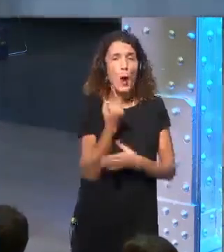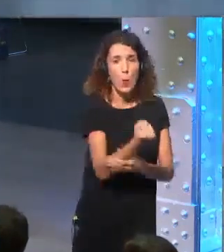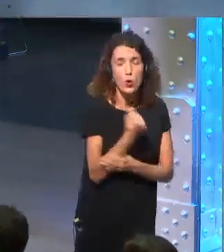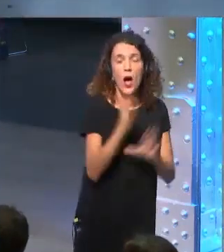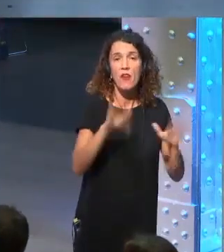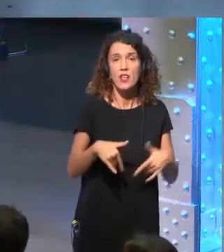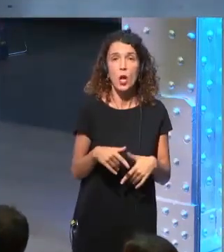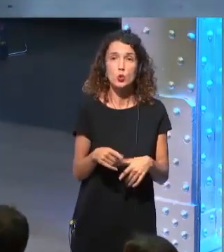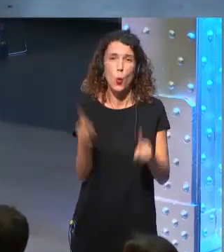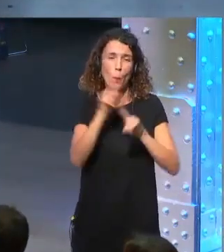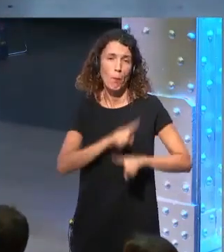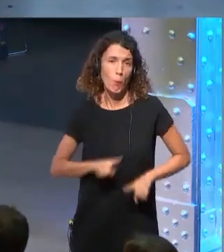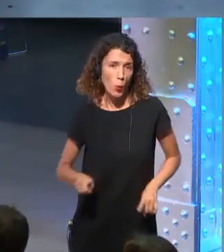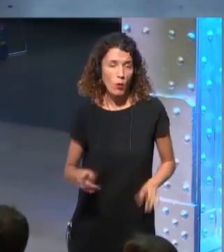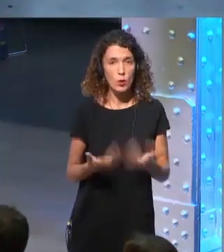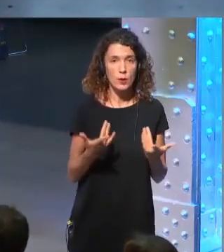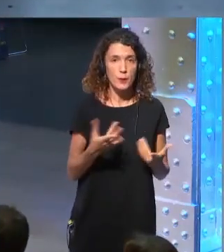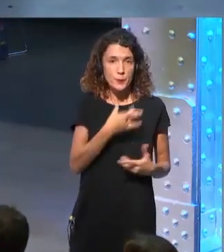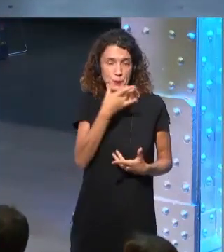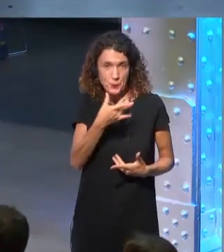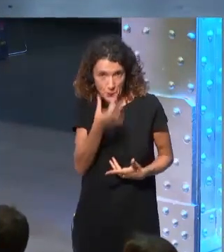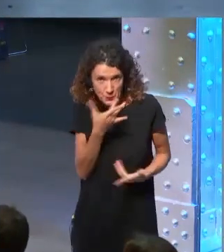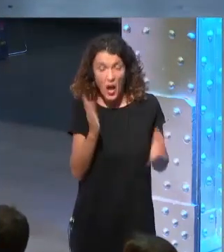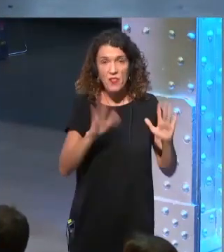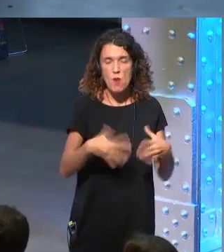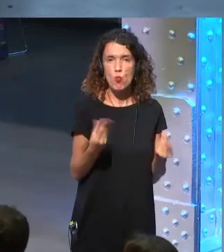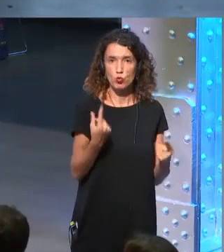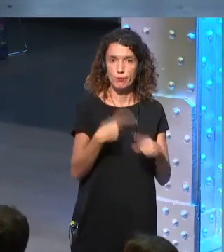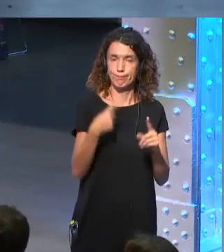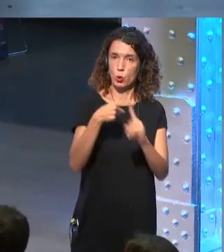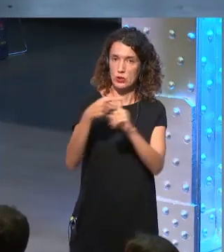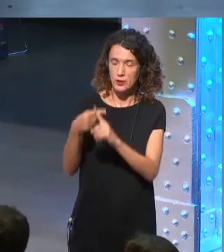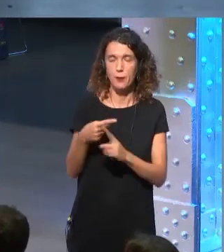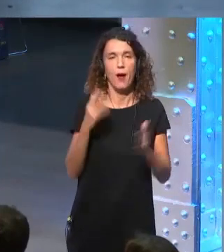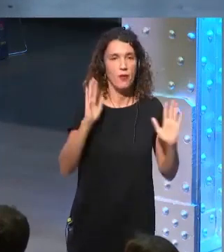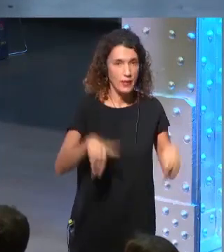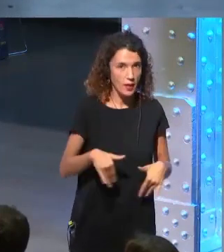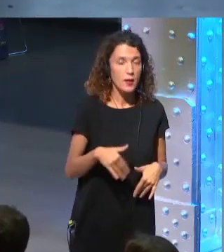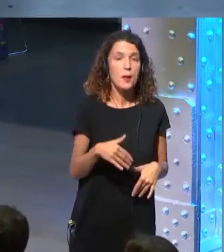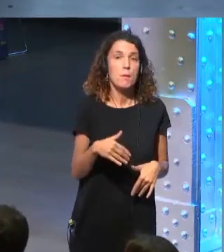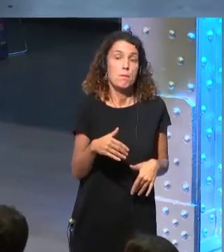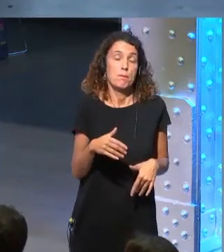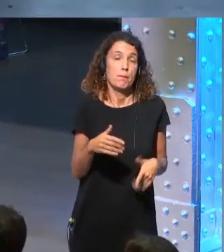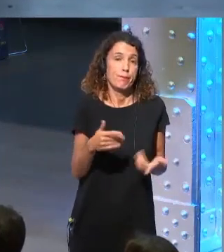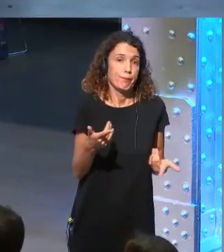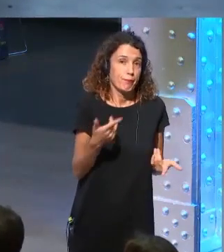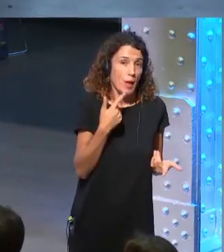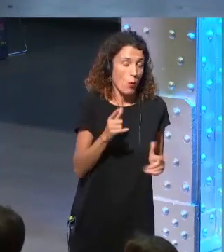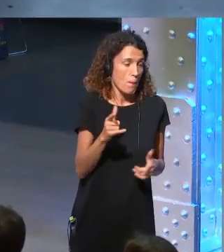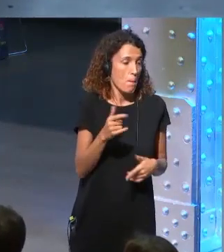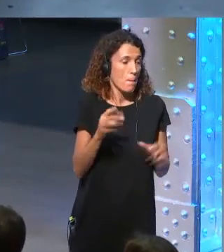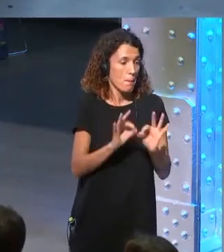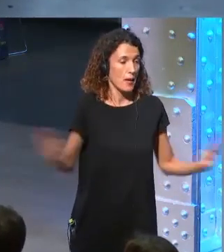tu pudor, engastado en tan gran cúmulo de virtudes hasta el punto de ser el más modesto de tus